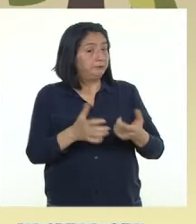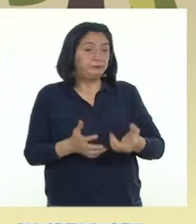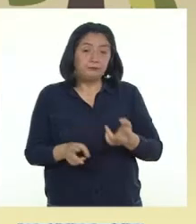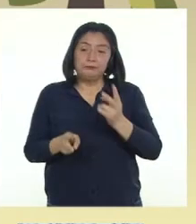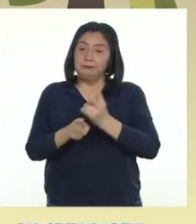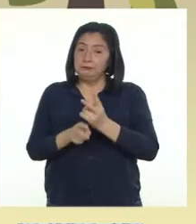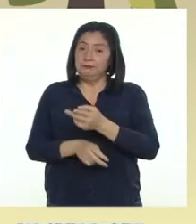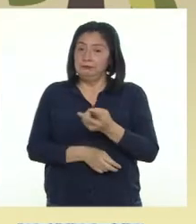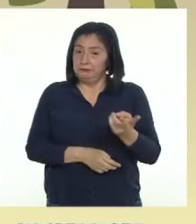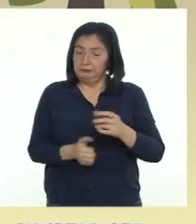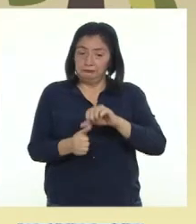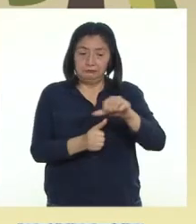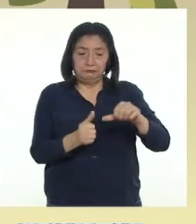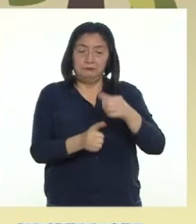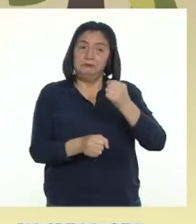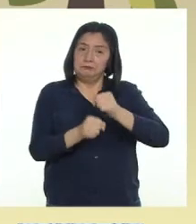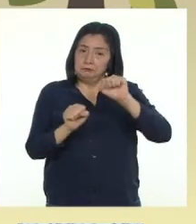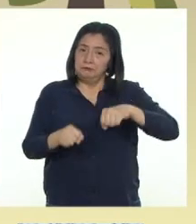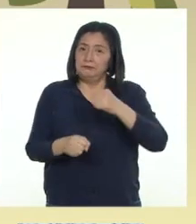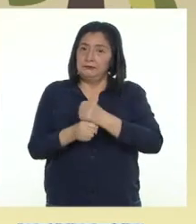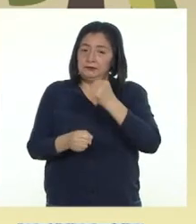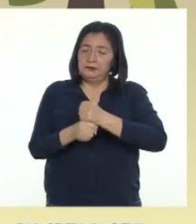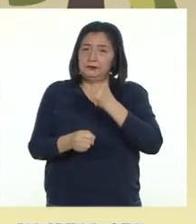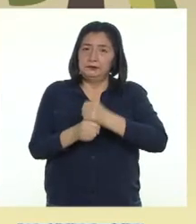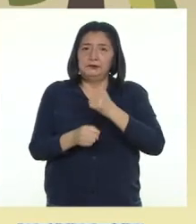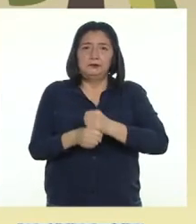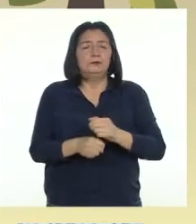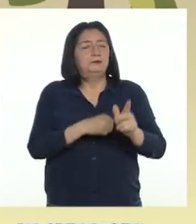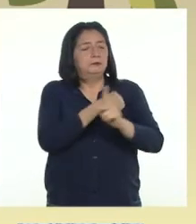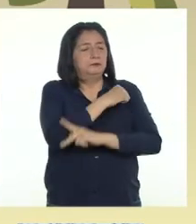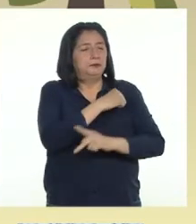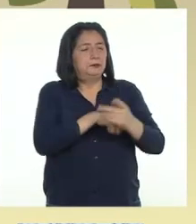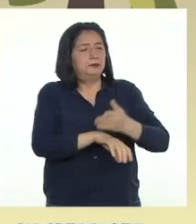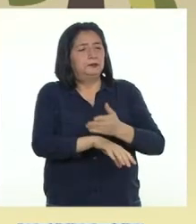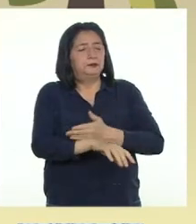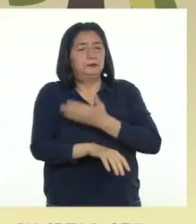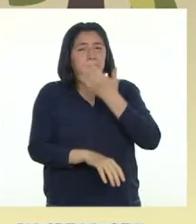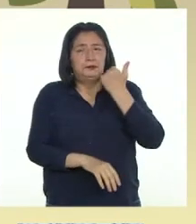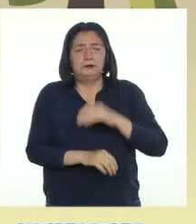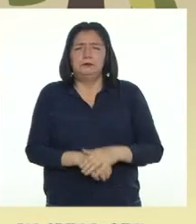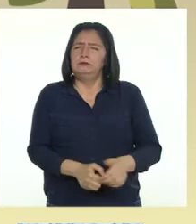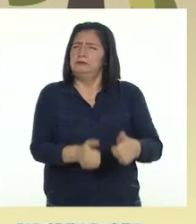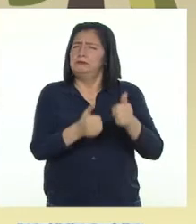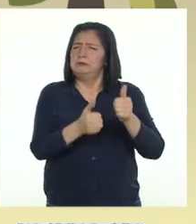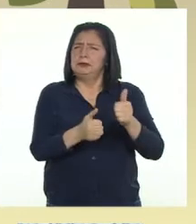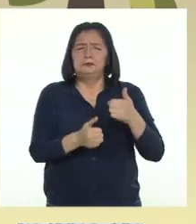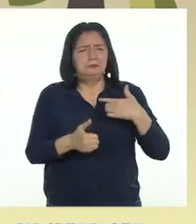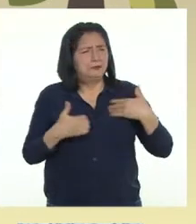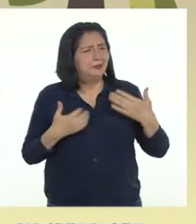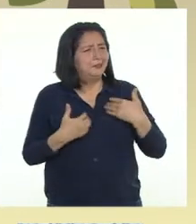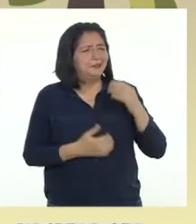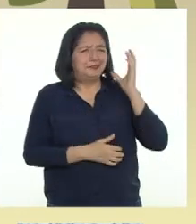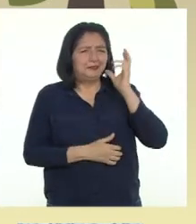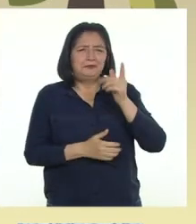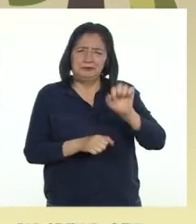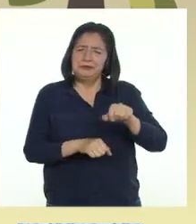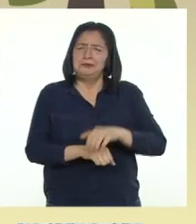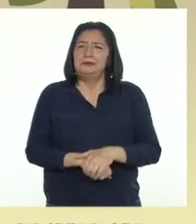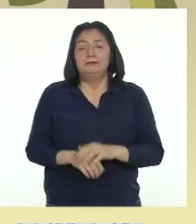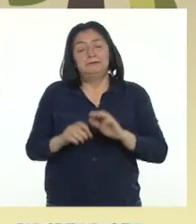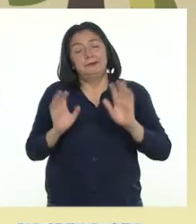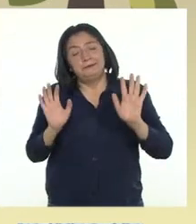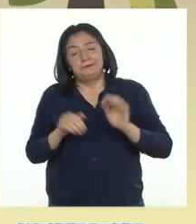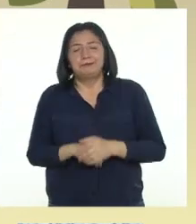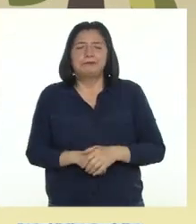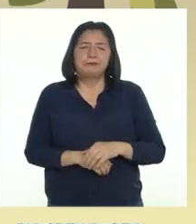las vizcachas están trabajando para un país mejor. ¡Genial! Me alegra escuchar eso. En